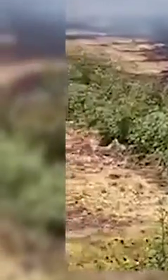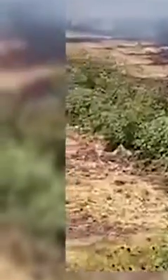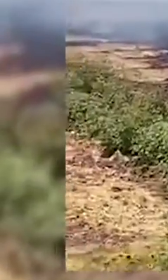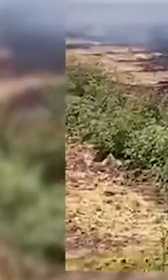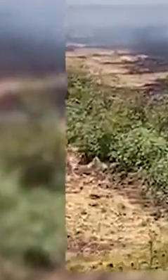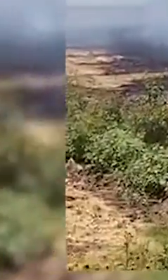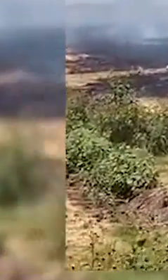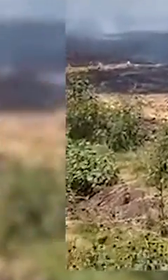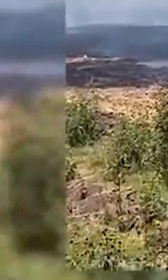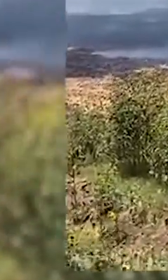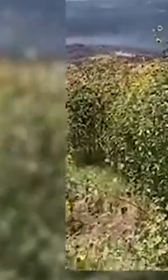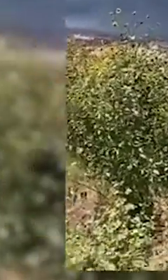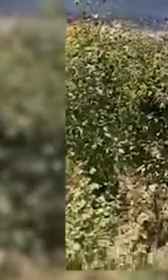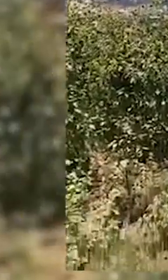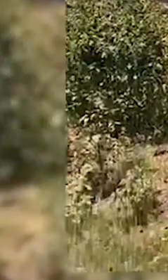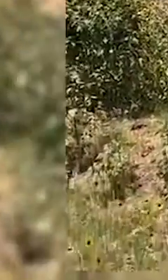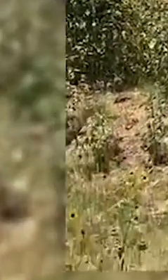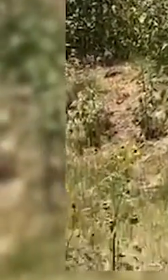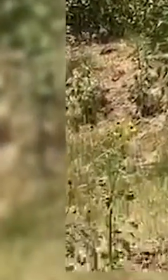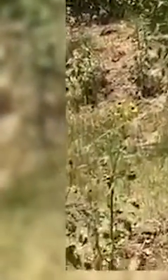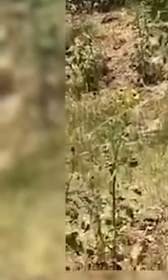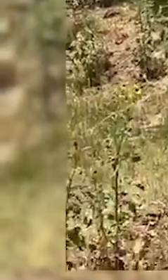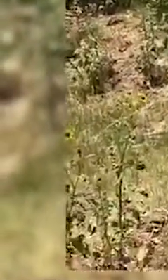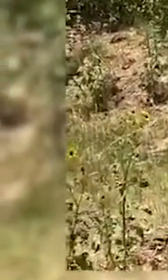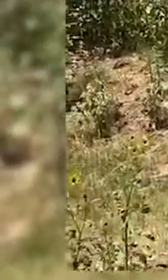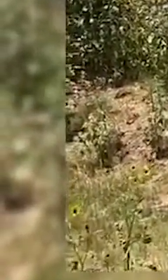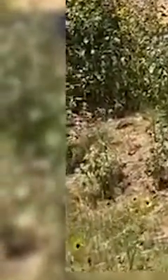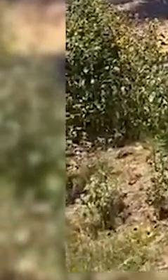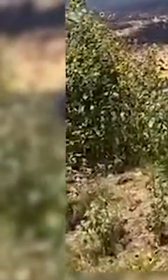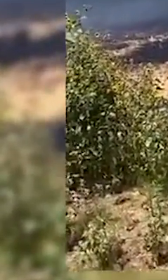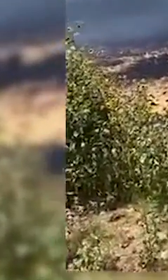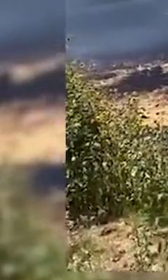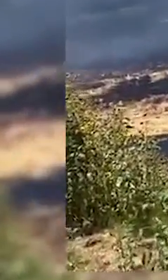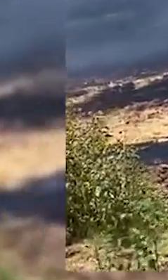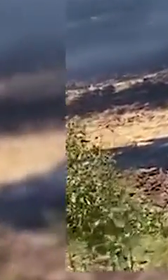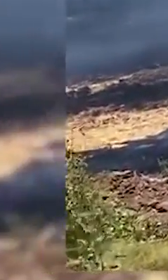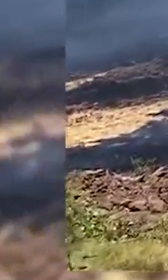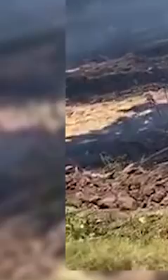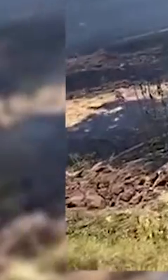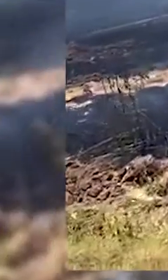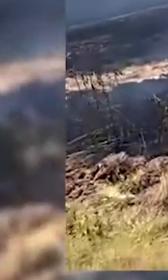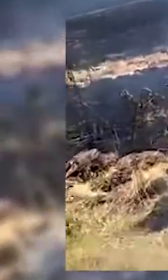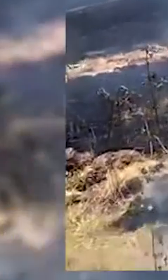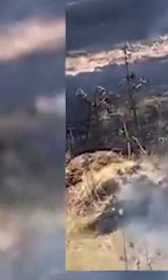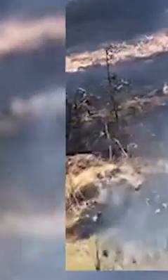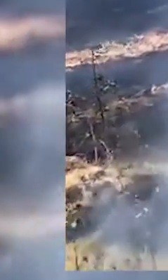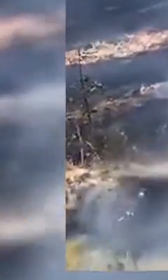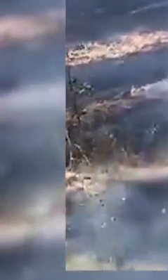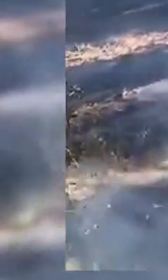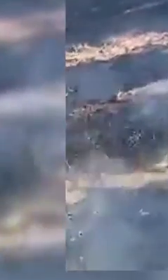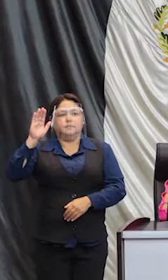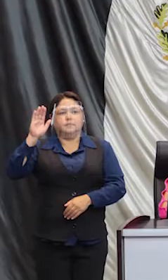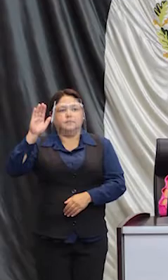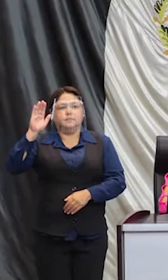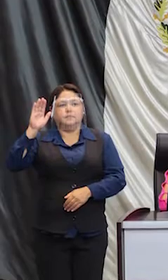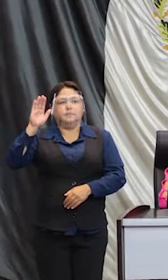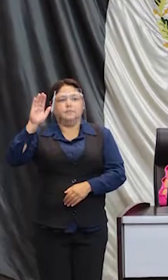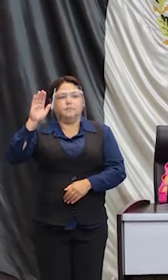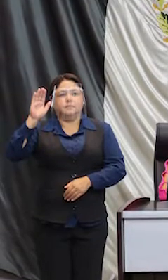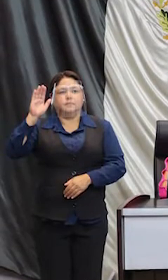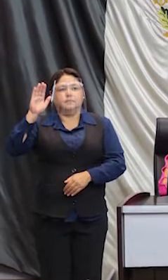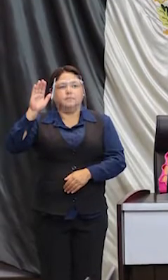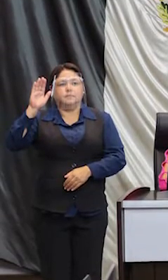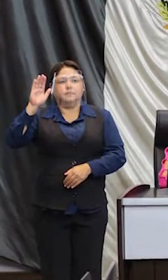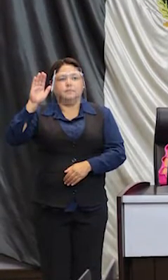en los demás municipios de Sonora se investigue y castigue a los responsables de la quema de Gavilla o Esquilmos. El